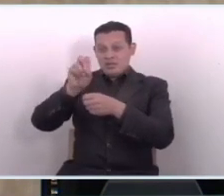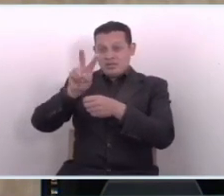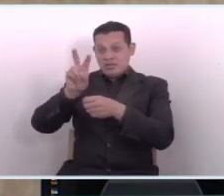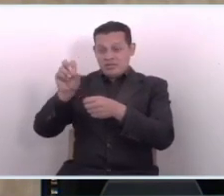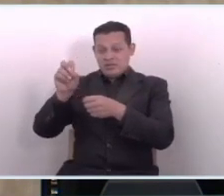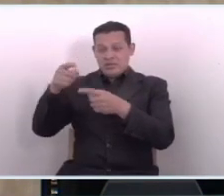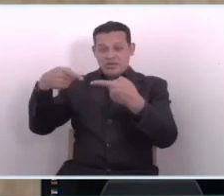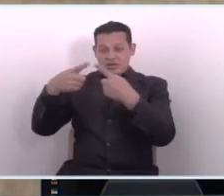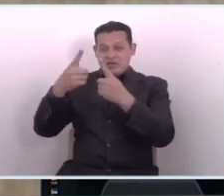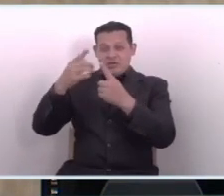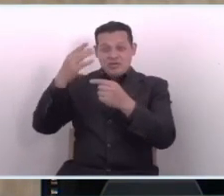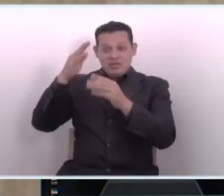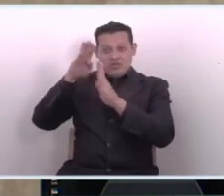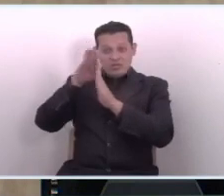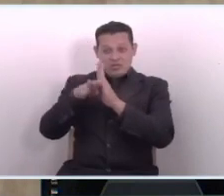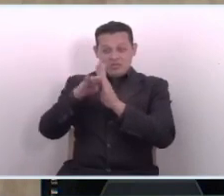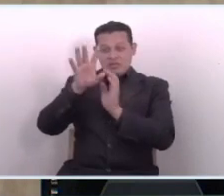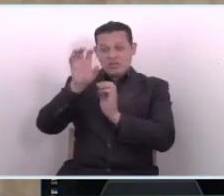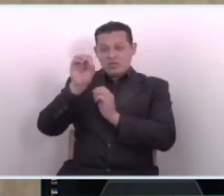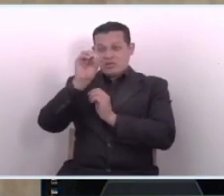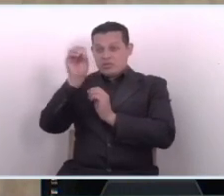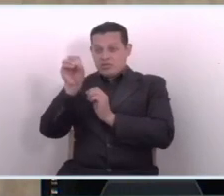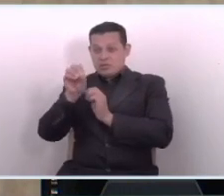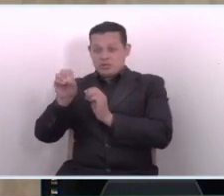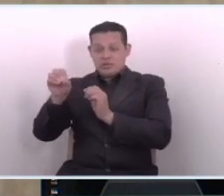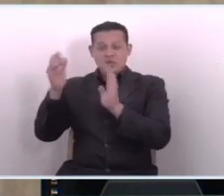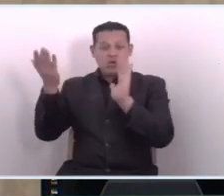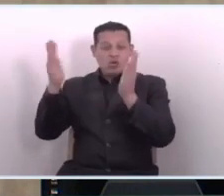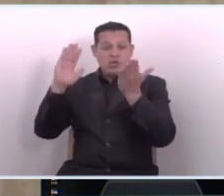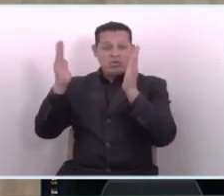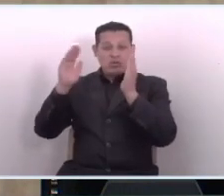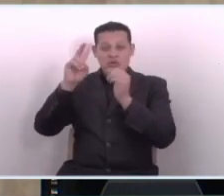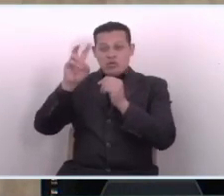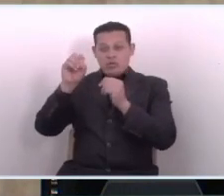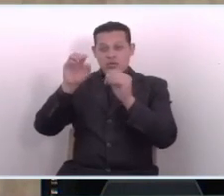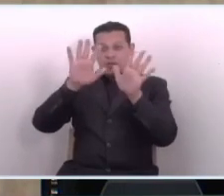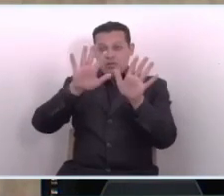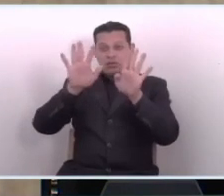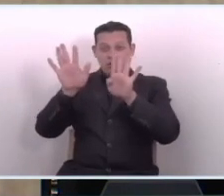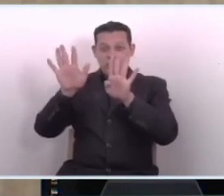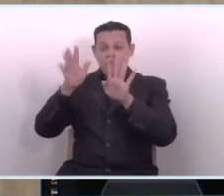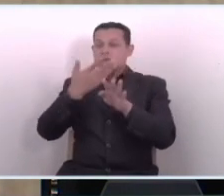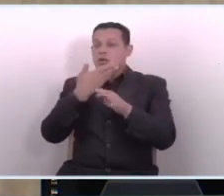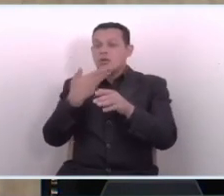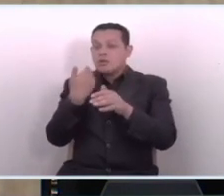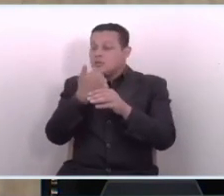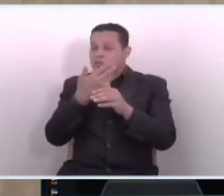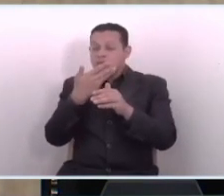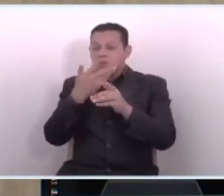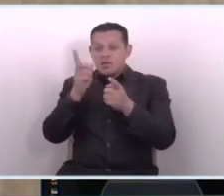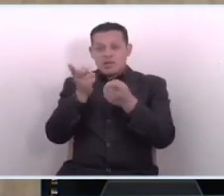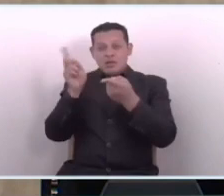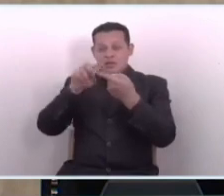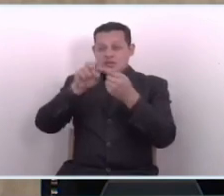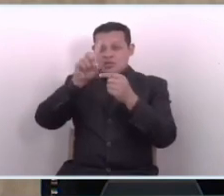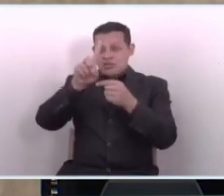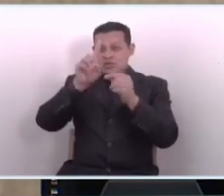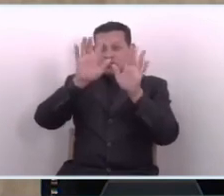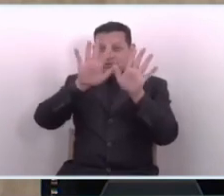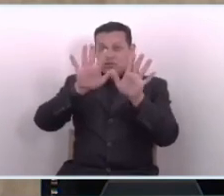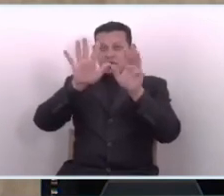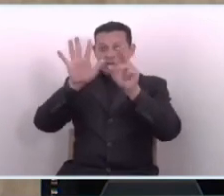violentos contra las mujeres se redujeron en un 50% en comparación con 2019, que pasaron de 117